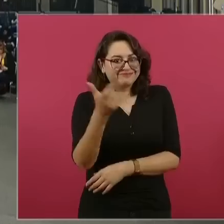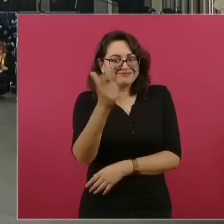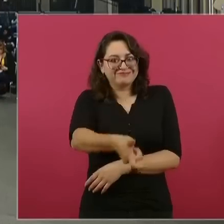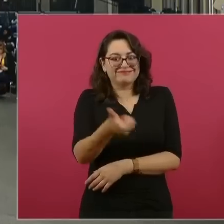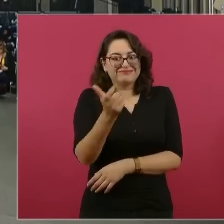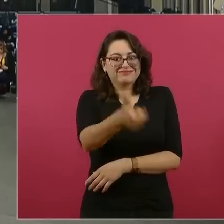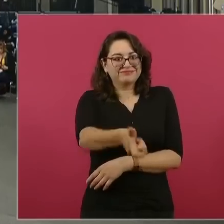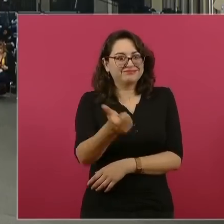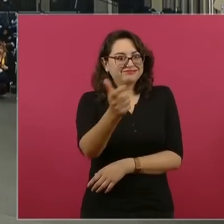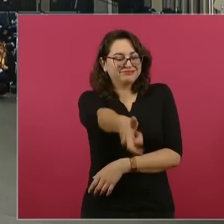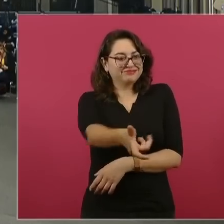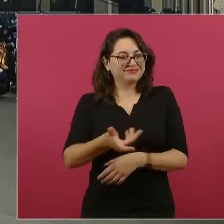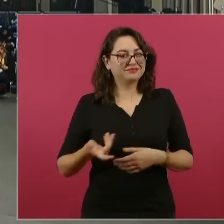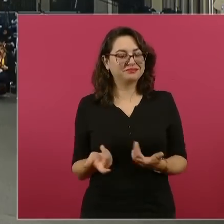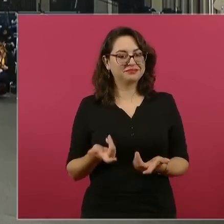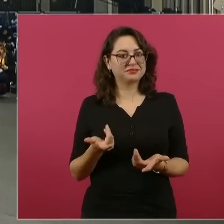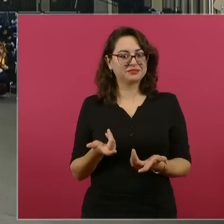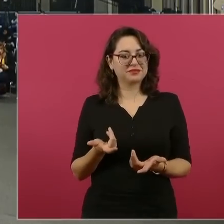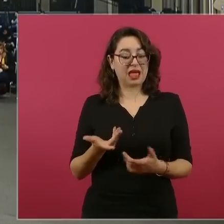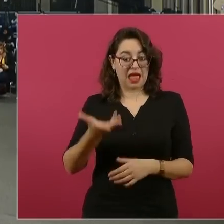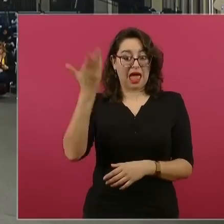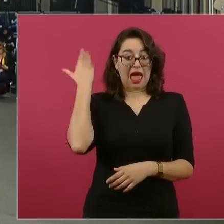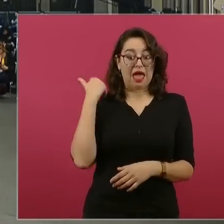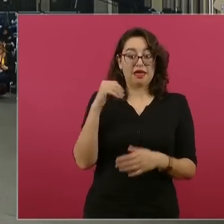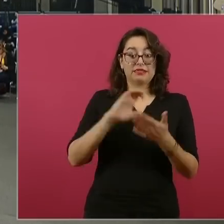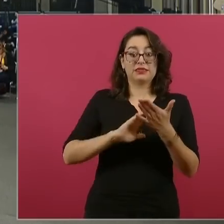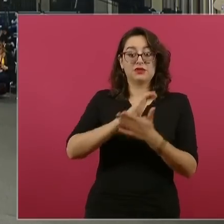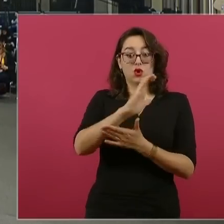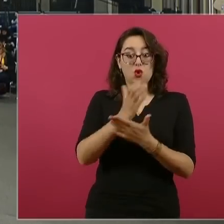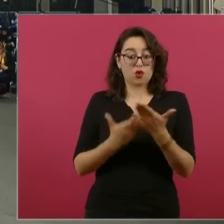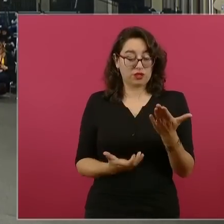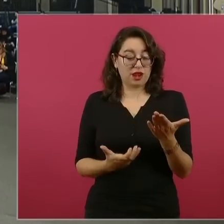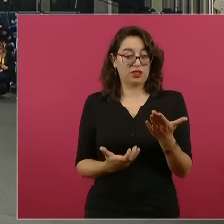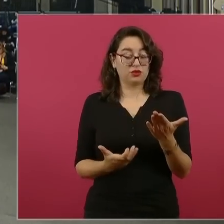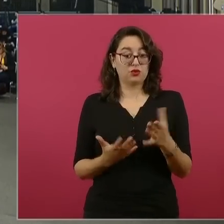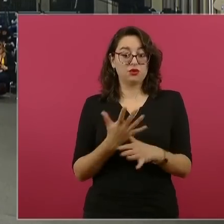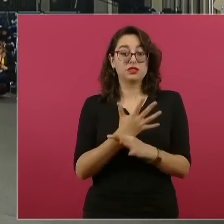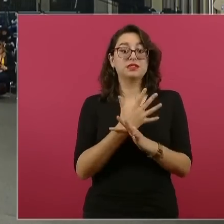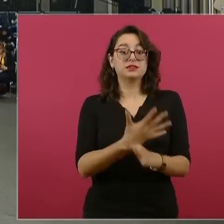al vencerse quedaba el reclusorio